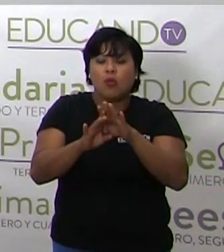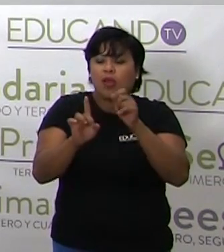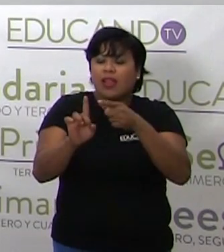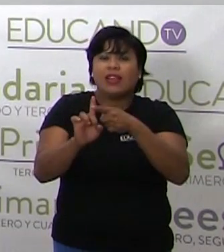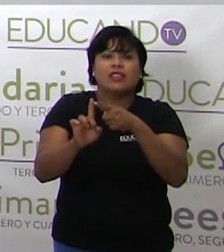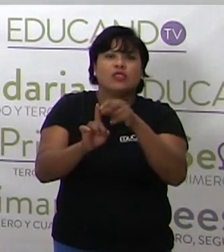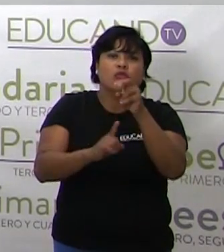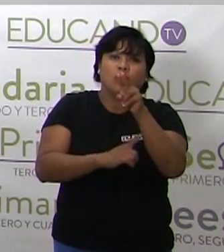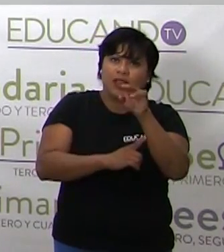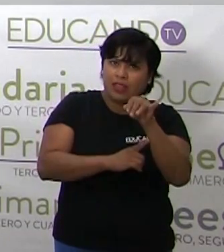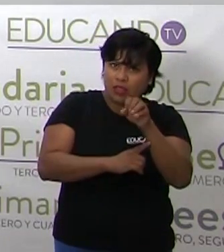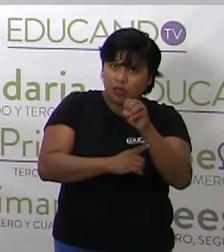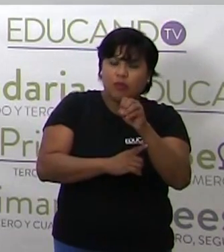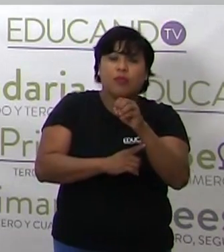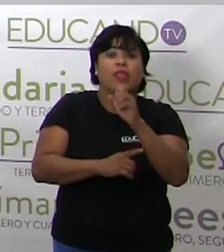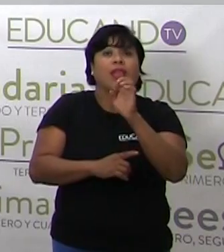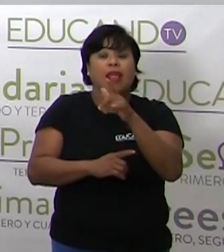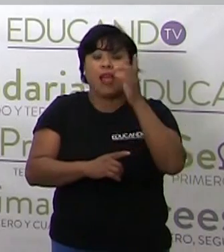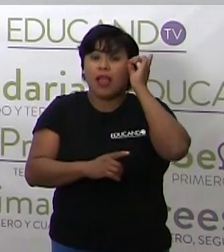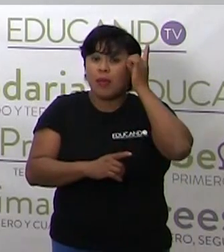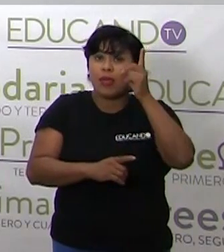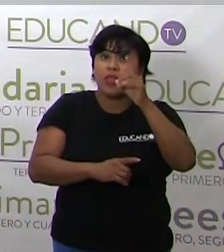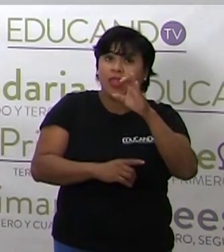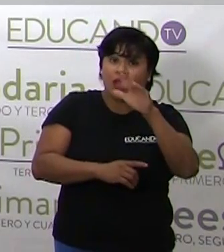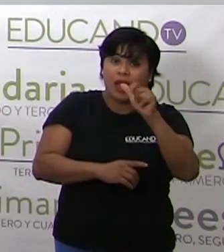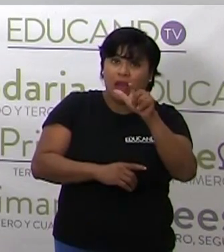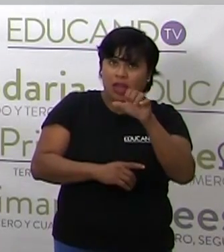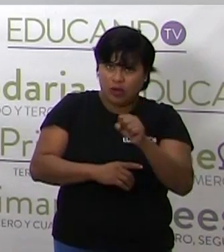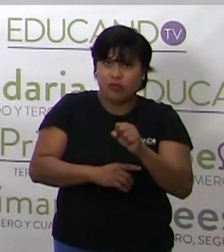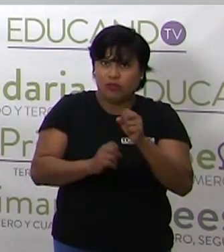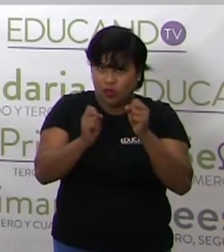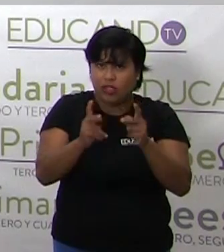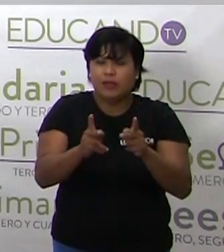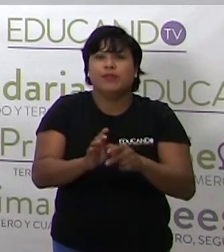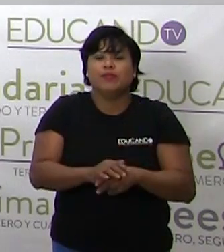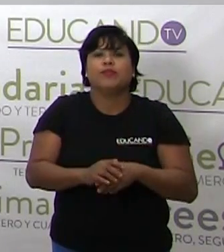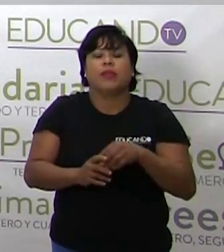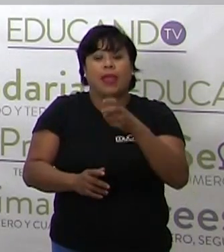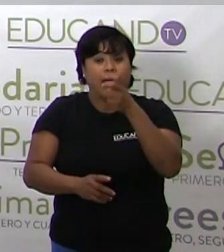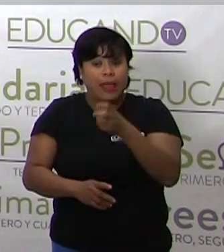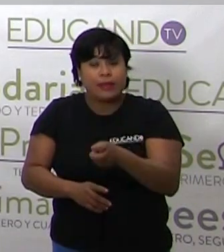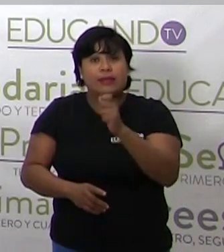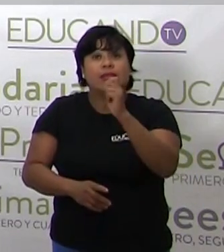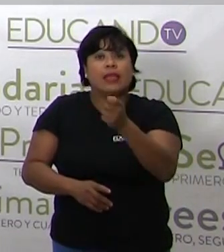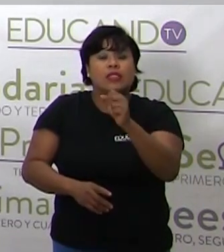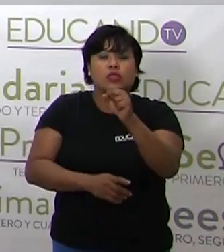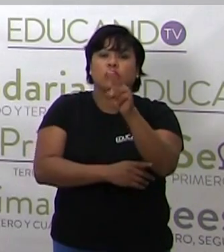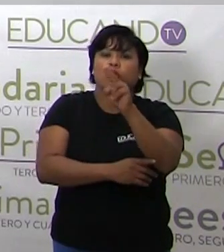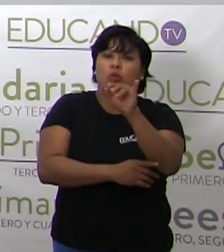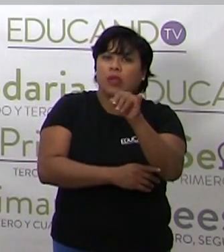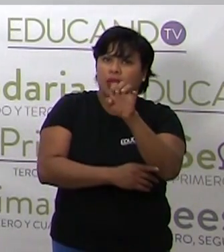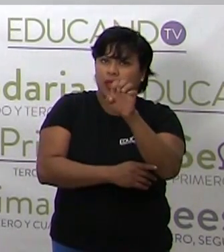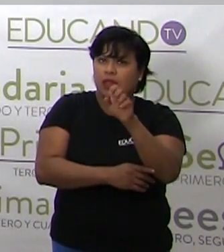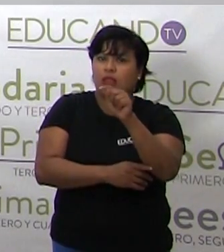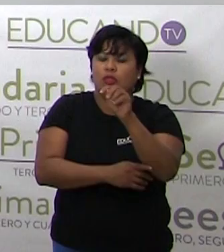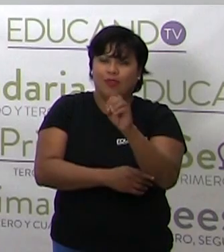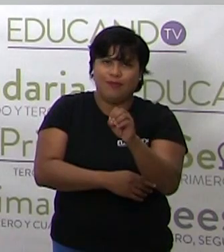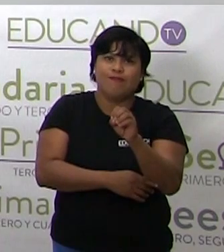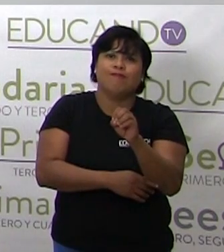sujeto. Entonces, el caballo de Carlos, ¿ok? Ese es el